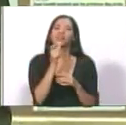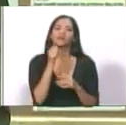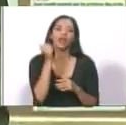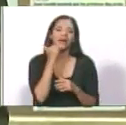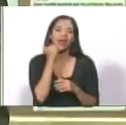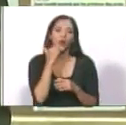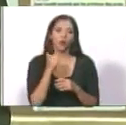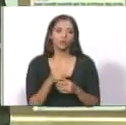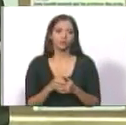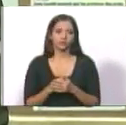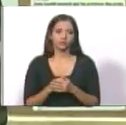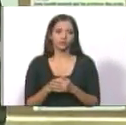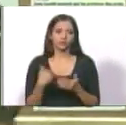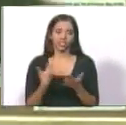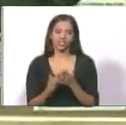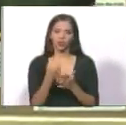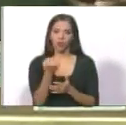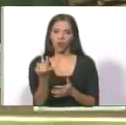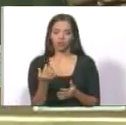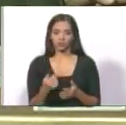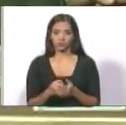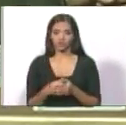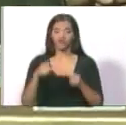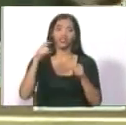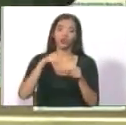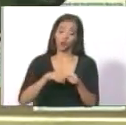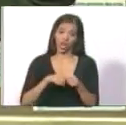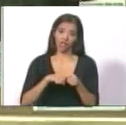pregúntenle a Mango, ¿hasta cuándo?